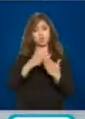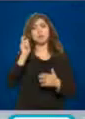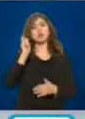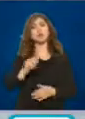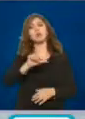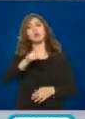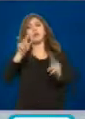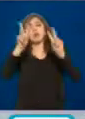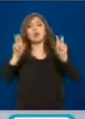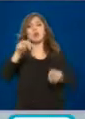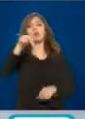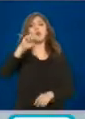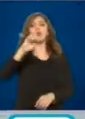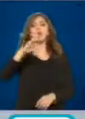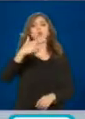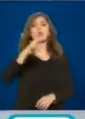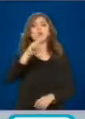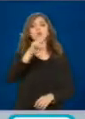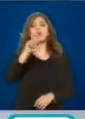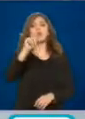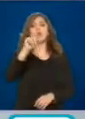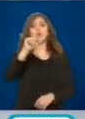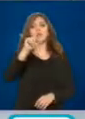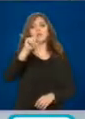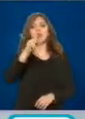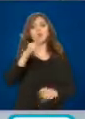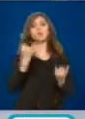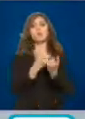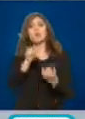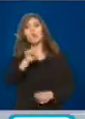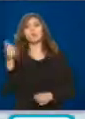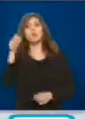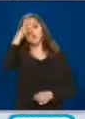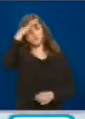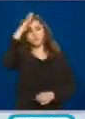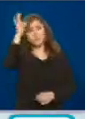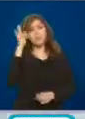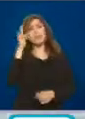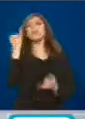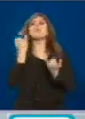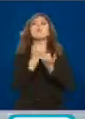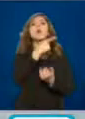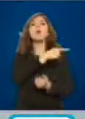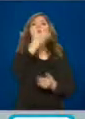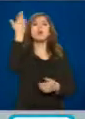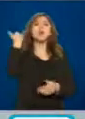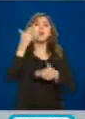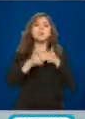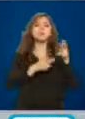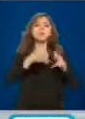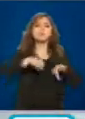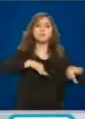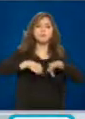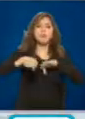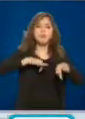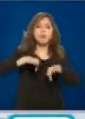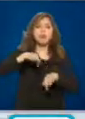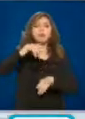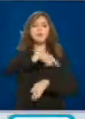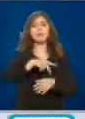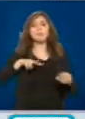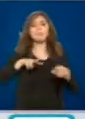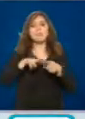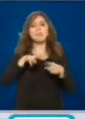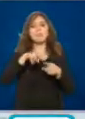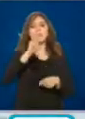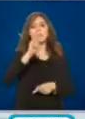noche de Tlatelolco y algunos otros libros, el de Frida, en fin, sobre el tema de los ferrocarrileros. Y aquí en este Parque de